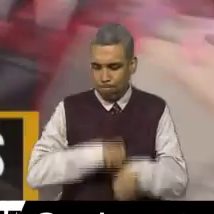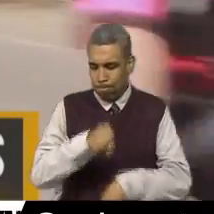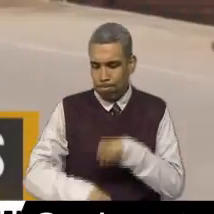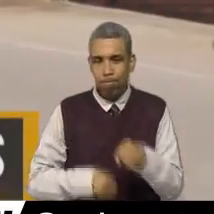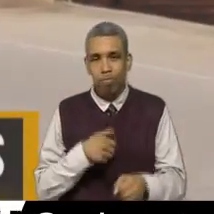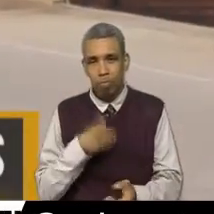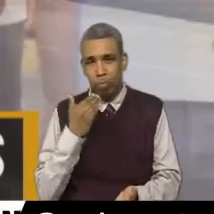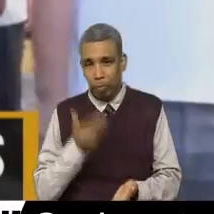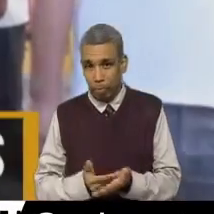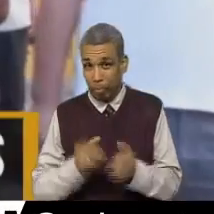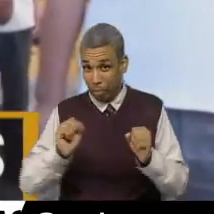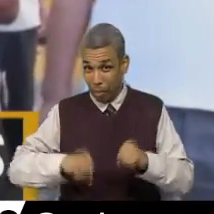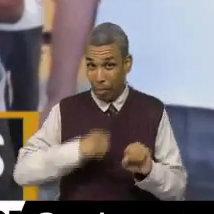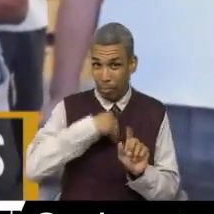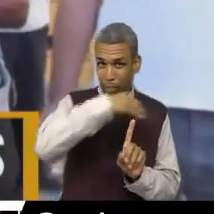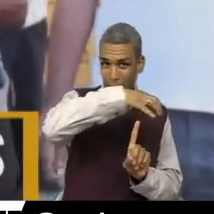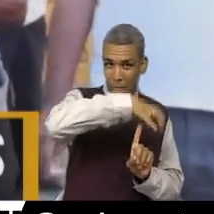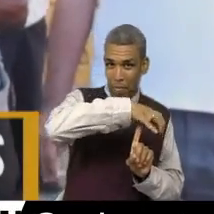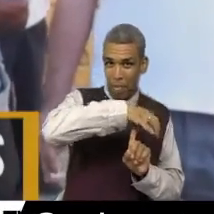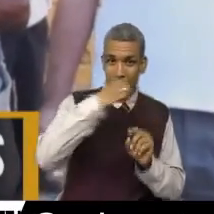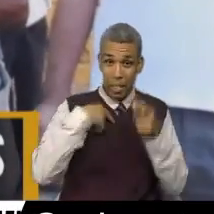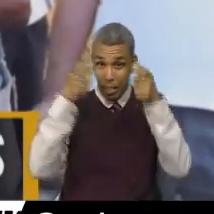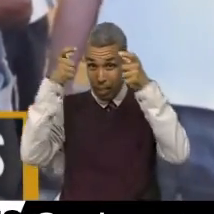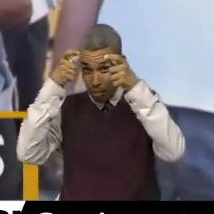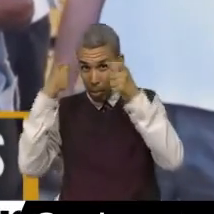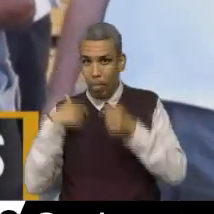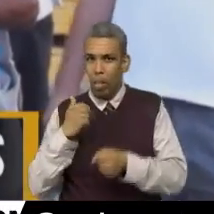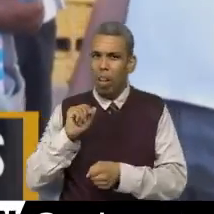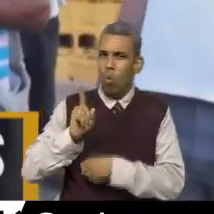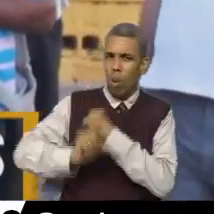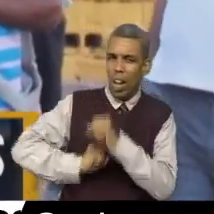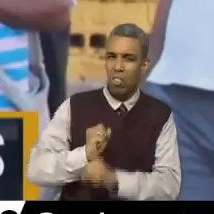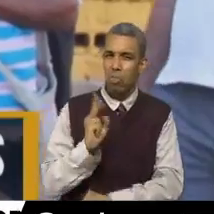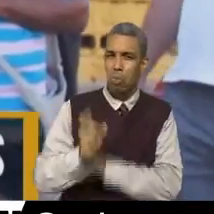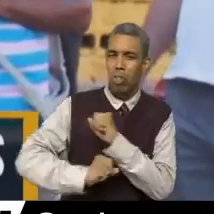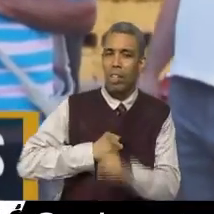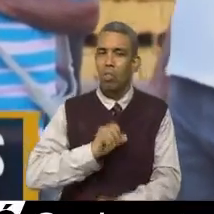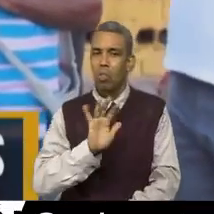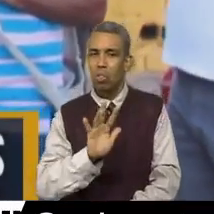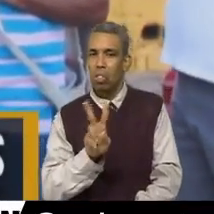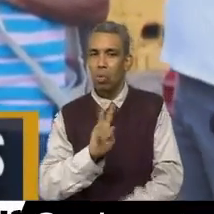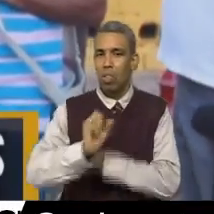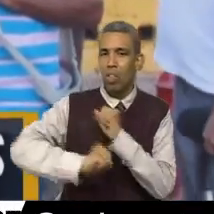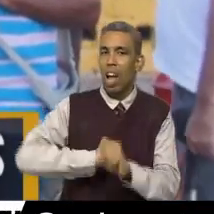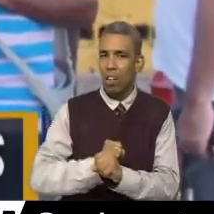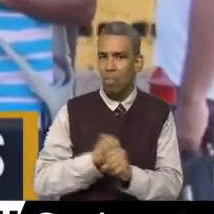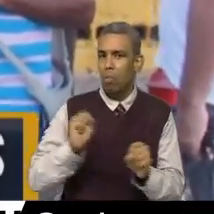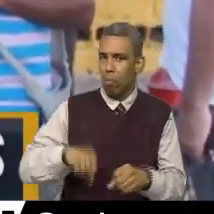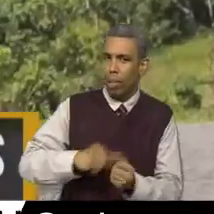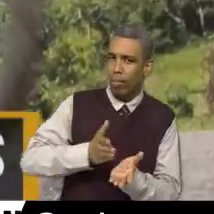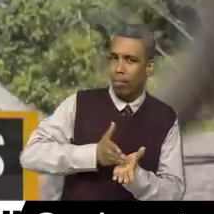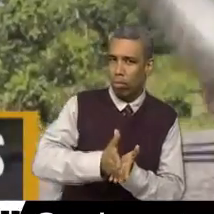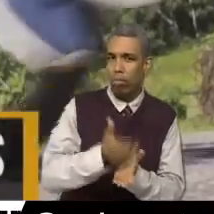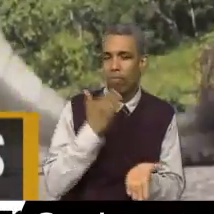pendientes de iniciar esta Feriagro 52, que para nosotros es un honor porque trabajamos por el rescate de lo nuestro. El ciclopaseo